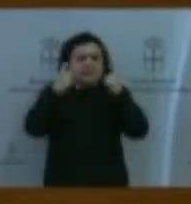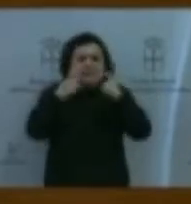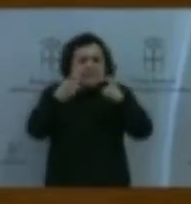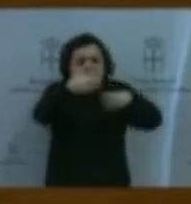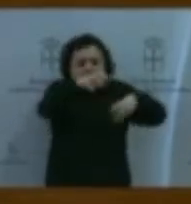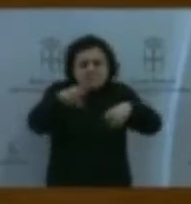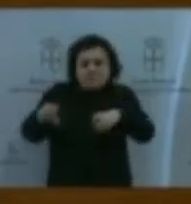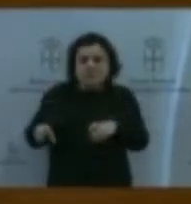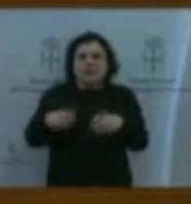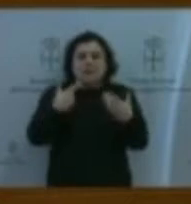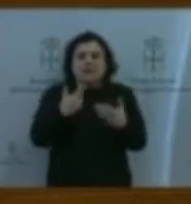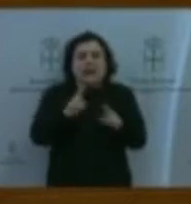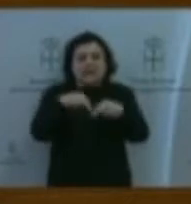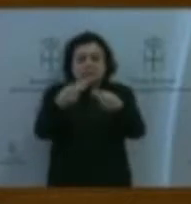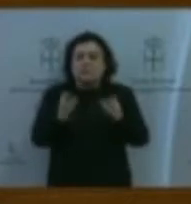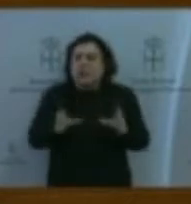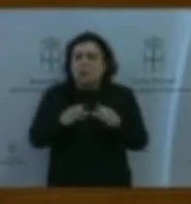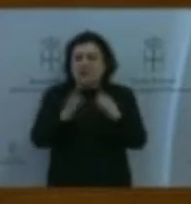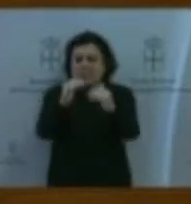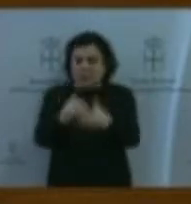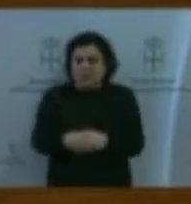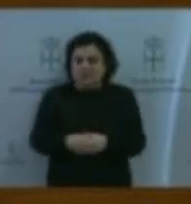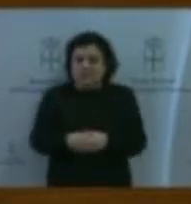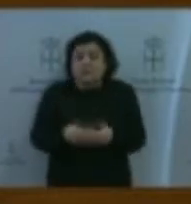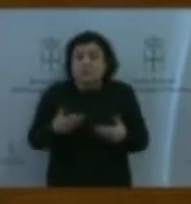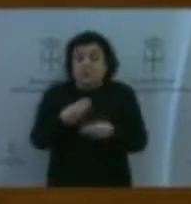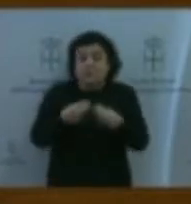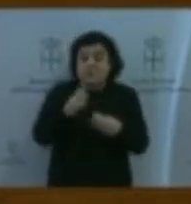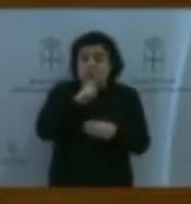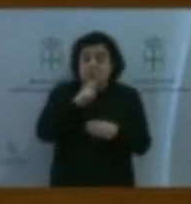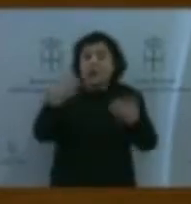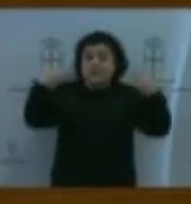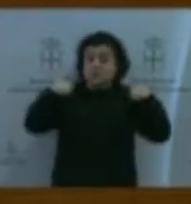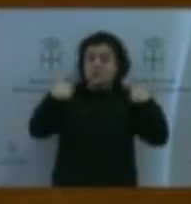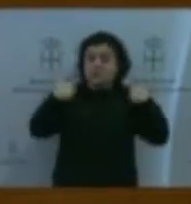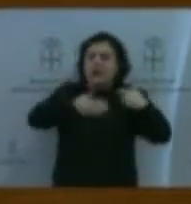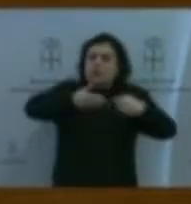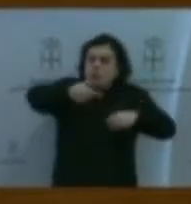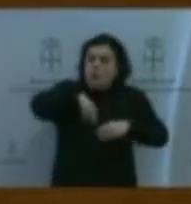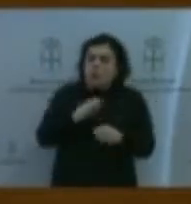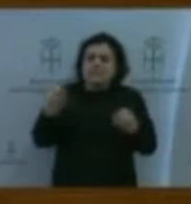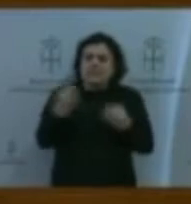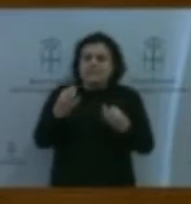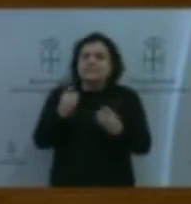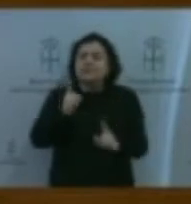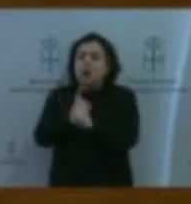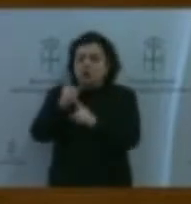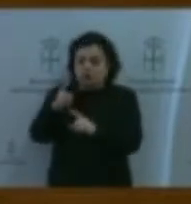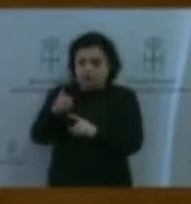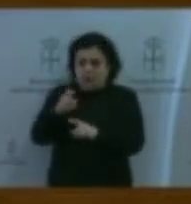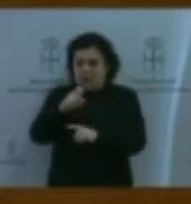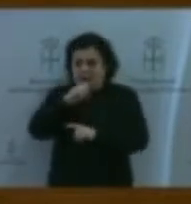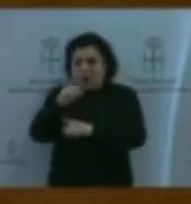Bueno, nuestra responsabilidad es ofrecer horizonte, porque esa es la vacuna contra el odio. Ofrecer horizonte, ofrecer políticas concretas, ofrecer avances